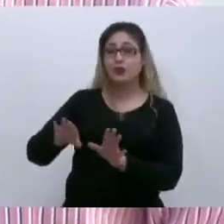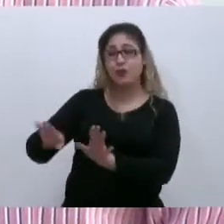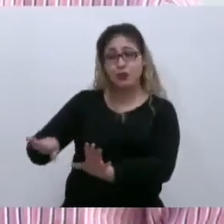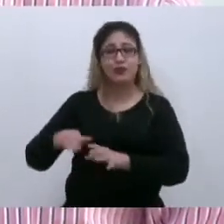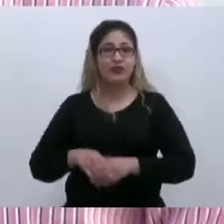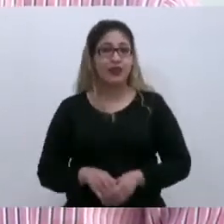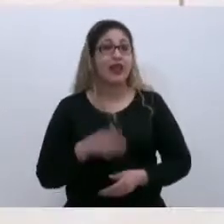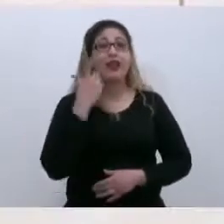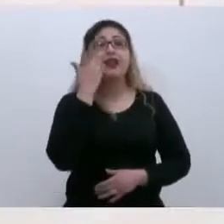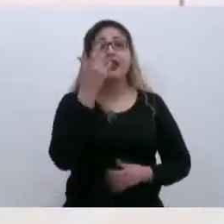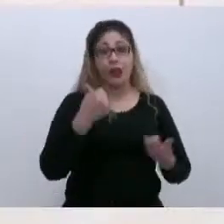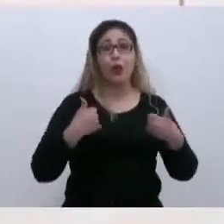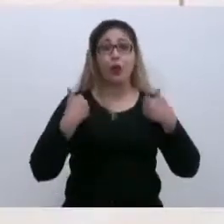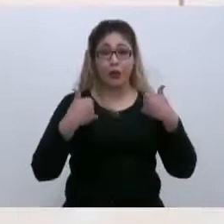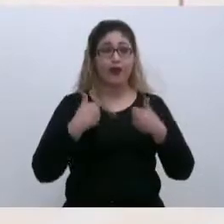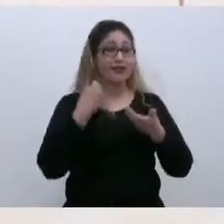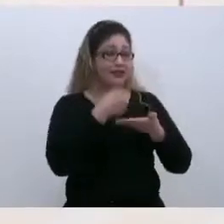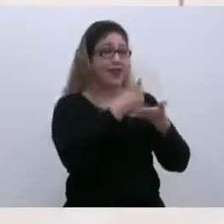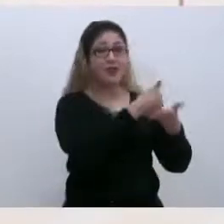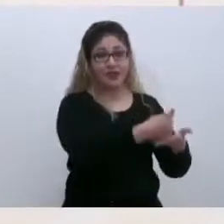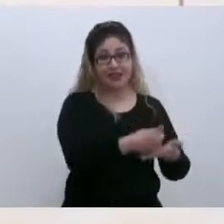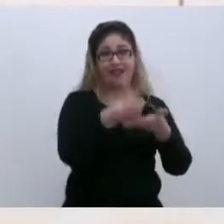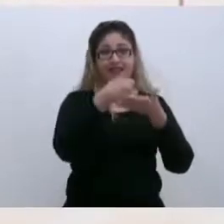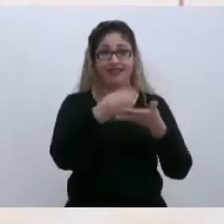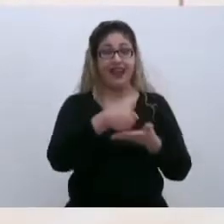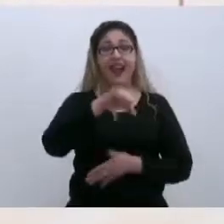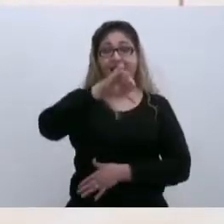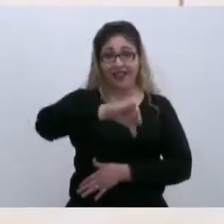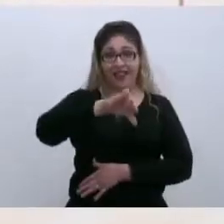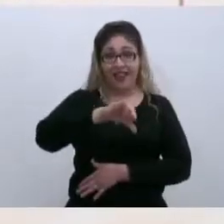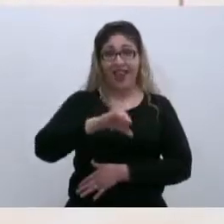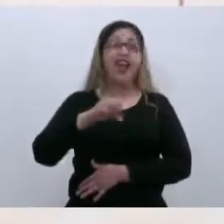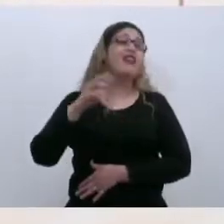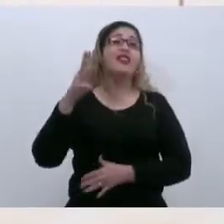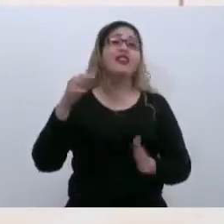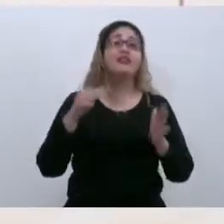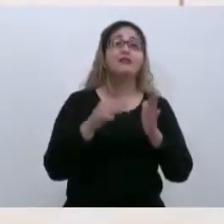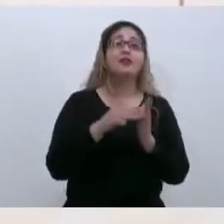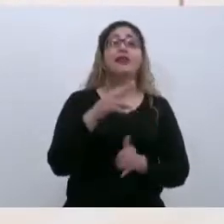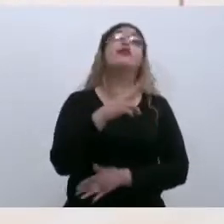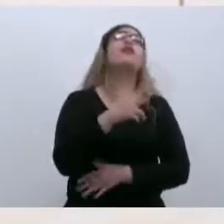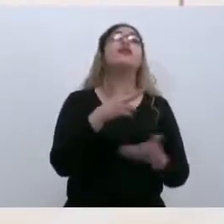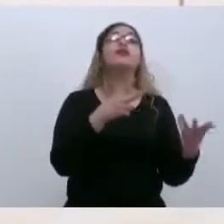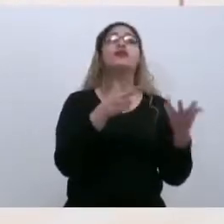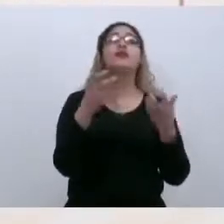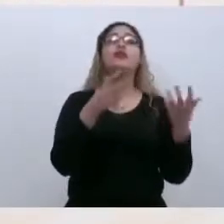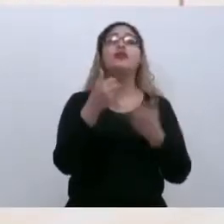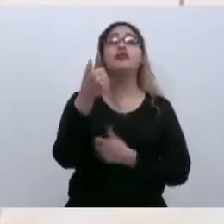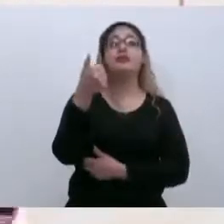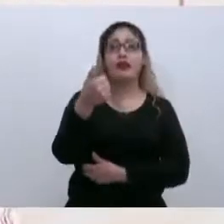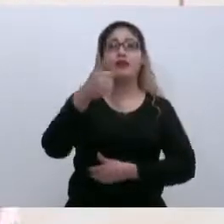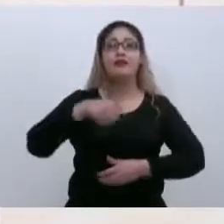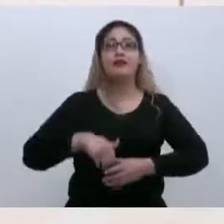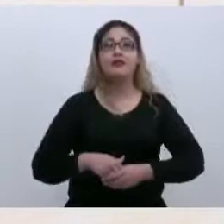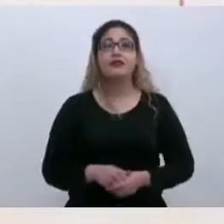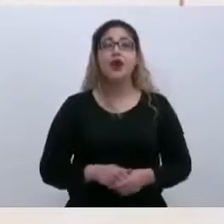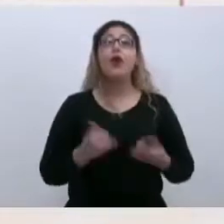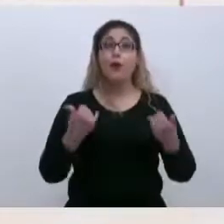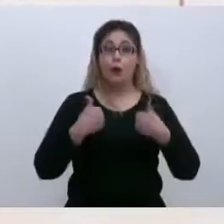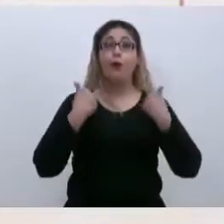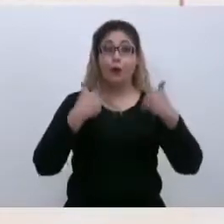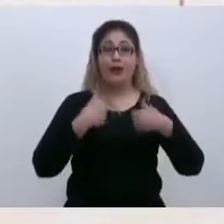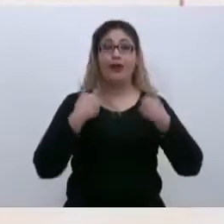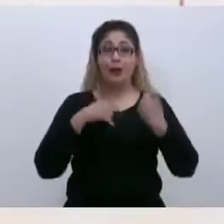También aquí en Durango, 3.806 jóvenes universitarios están recibiendo